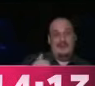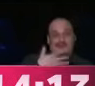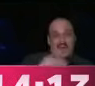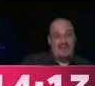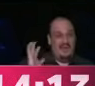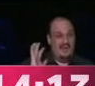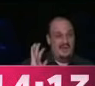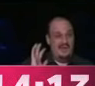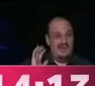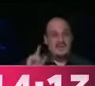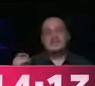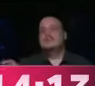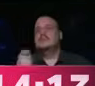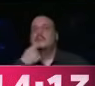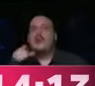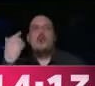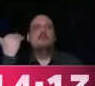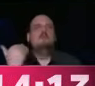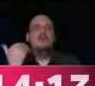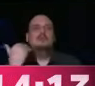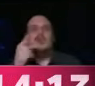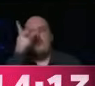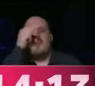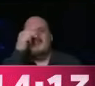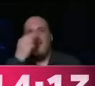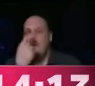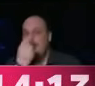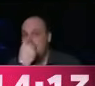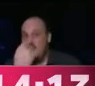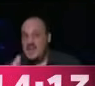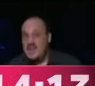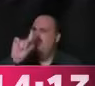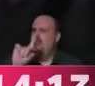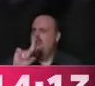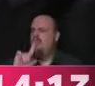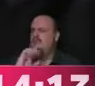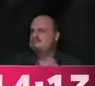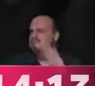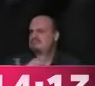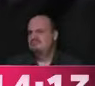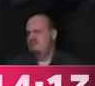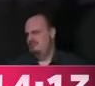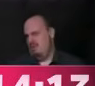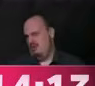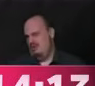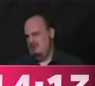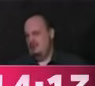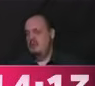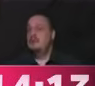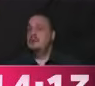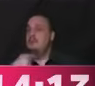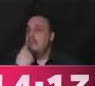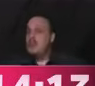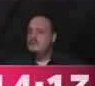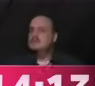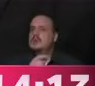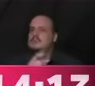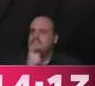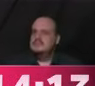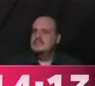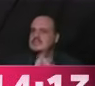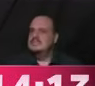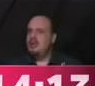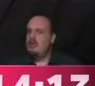allá cubriendo para Chilevisión Noticias en Buenos Aires. Esta elección, que es muy atípica en Argentina porque muestra